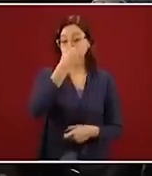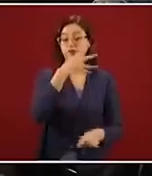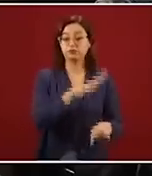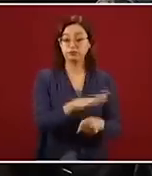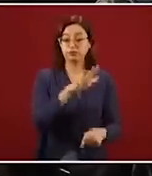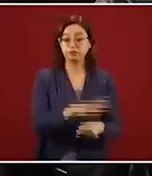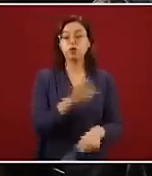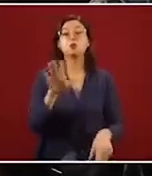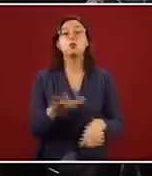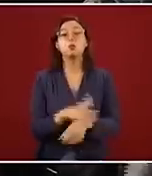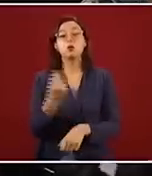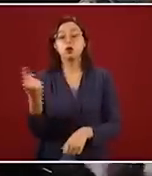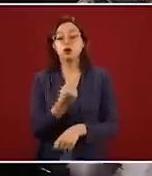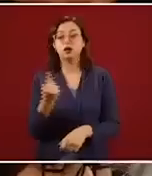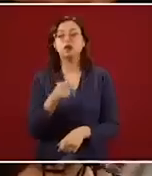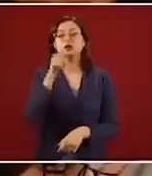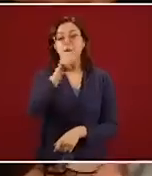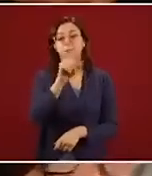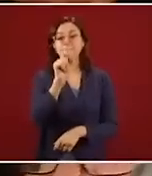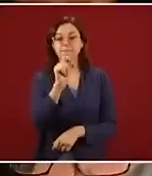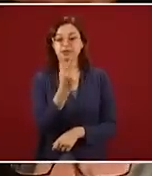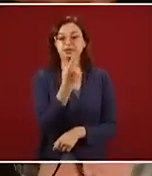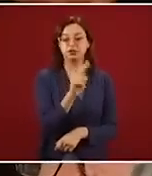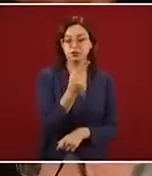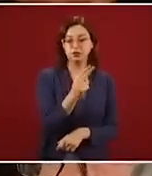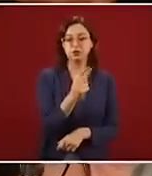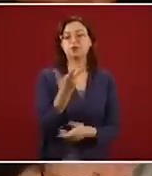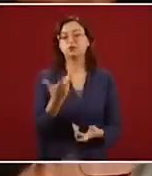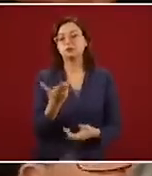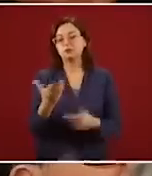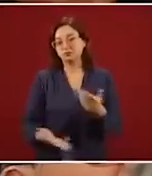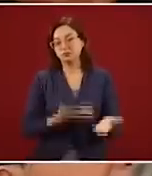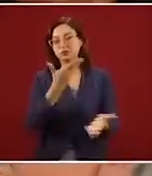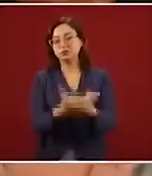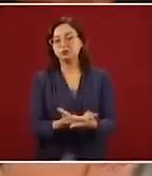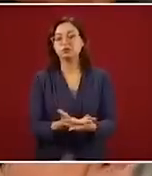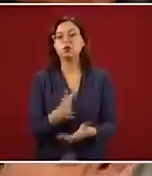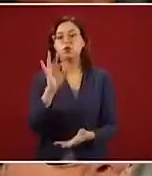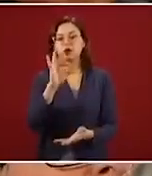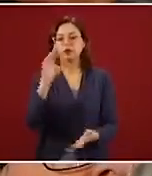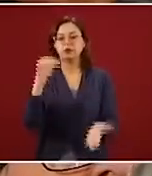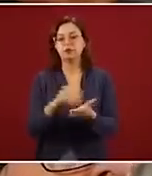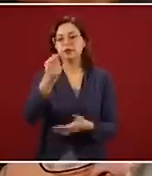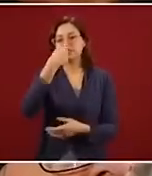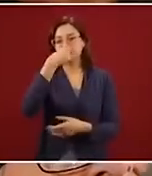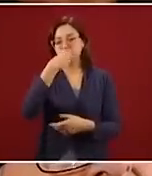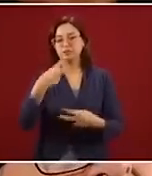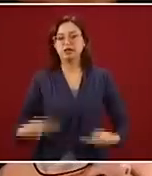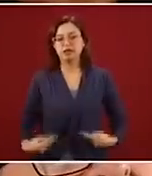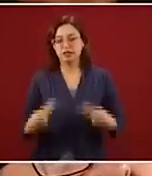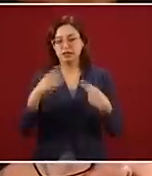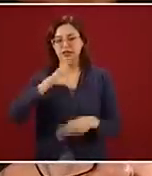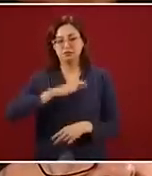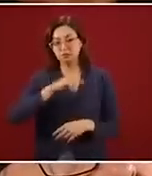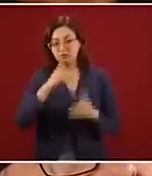padres que al menos en el 20 de noviembre, el 6 de enero se había solicitado un reabastecimiento de al menos 40 medicamentos oncológicos que no